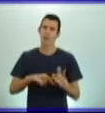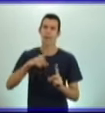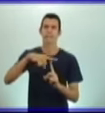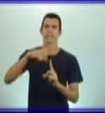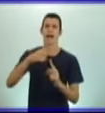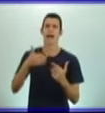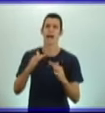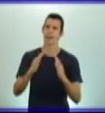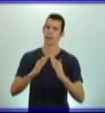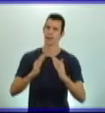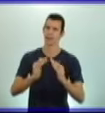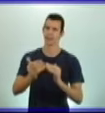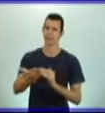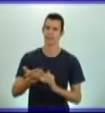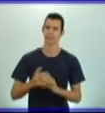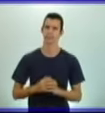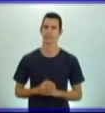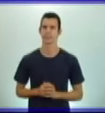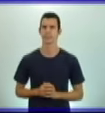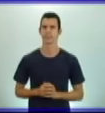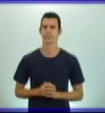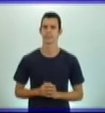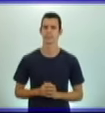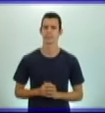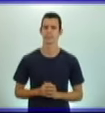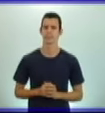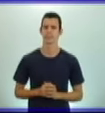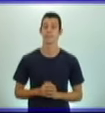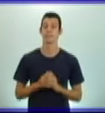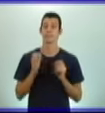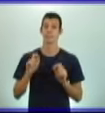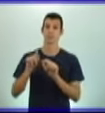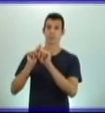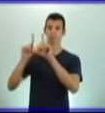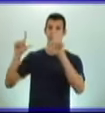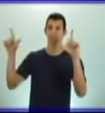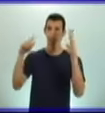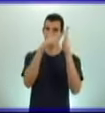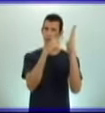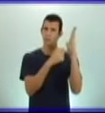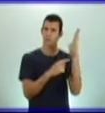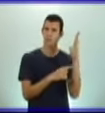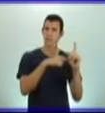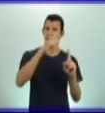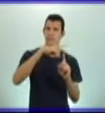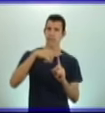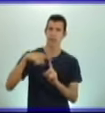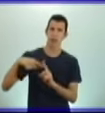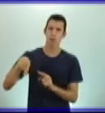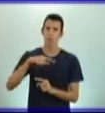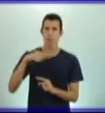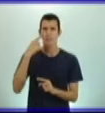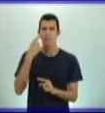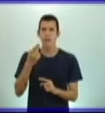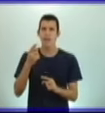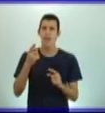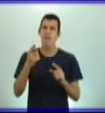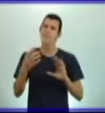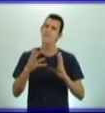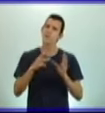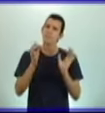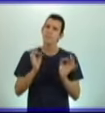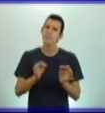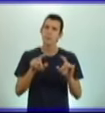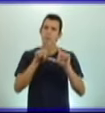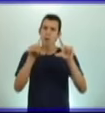van a encontrar órdenes o enunciados similares al análisis que hemos acabado de hacer. Les sugiero